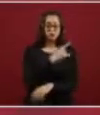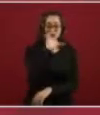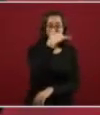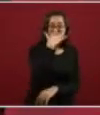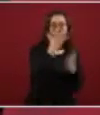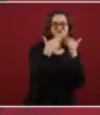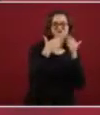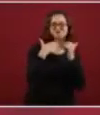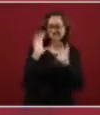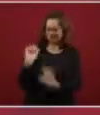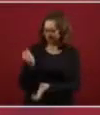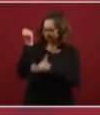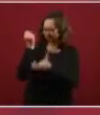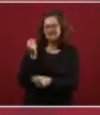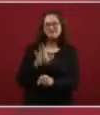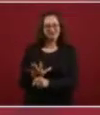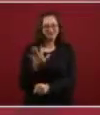presupuesto.